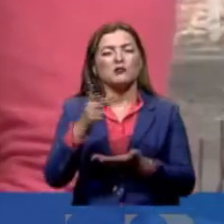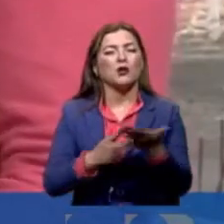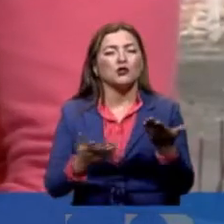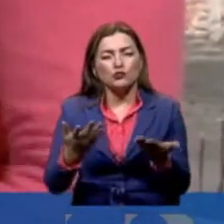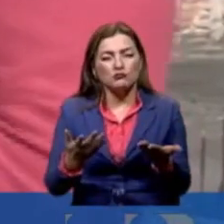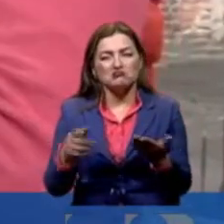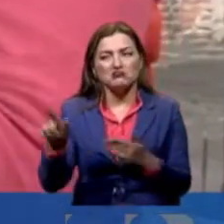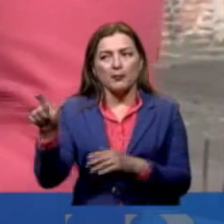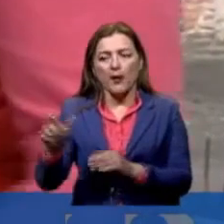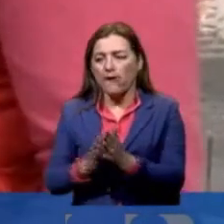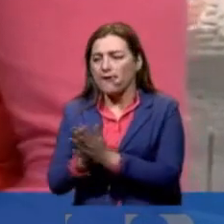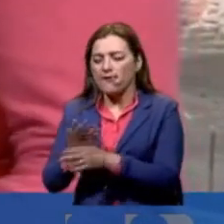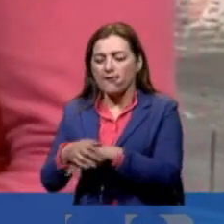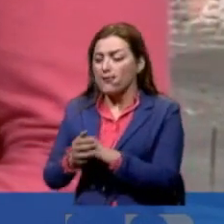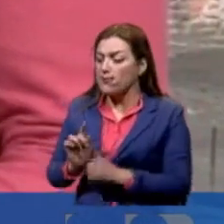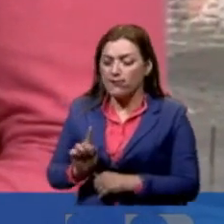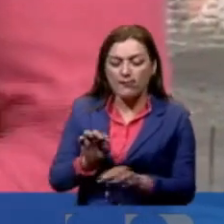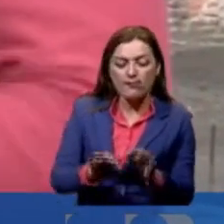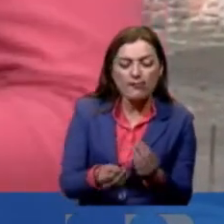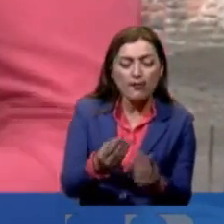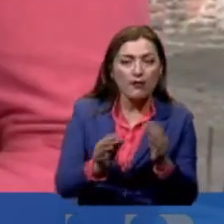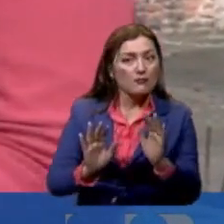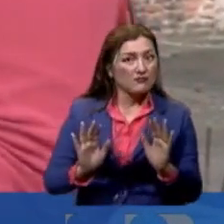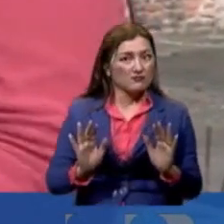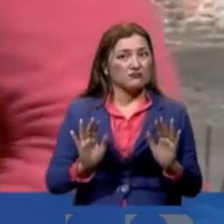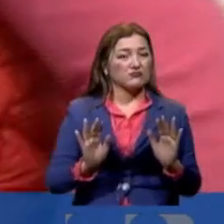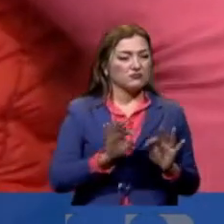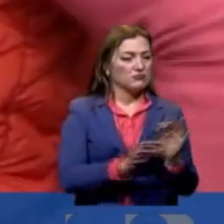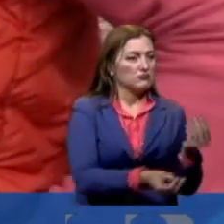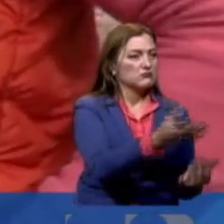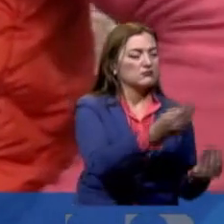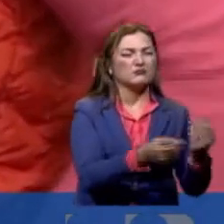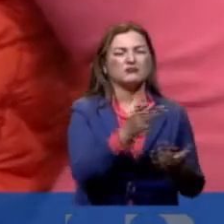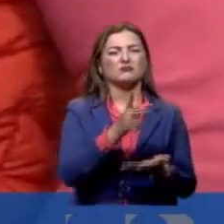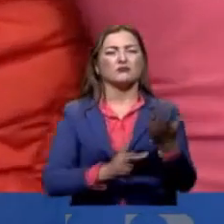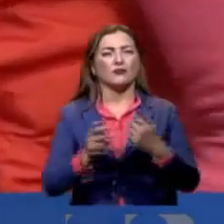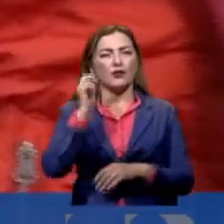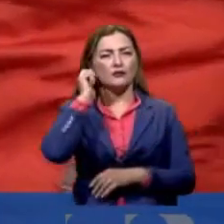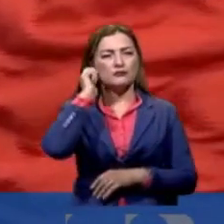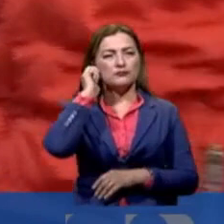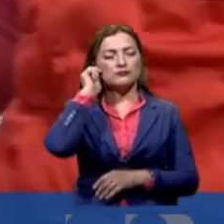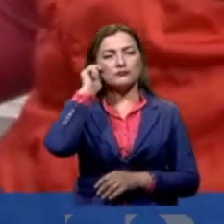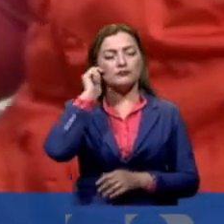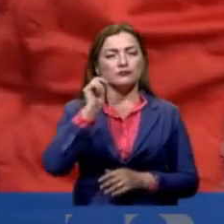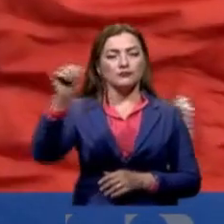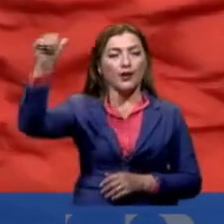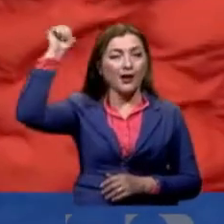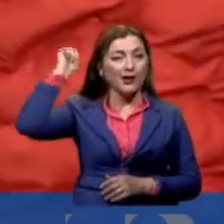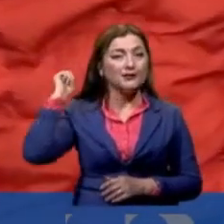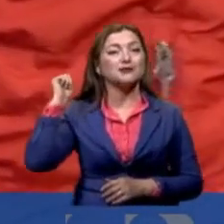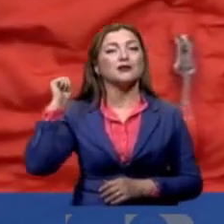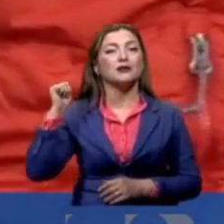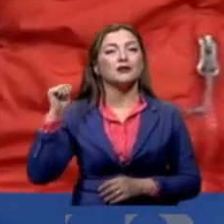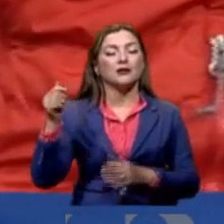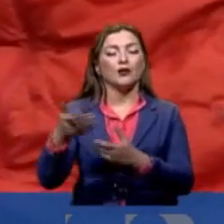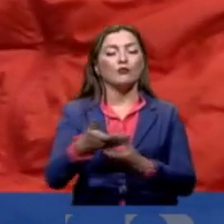incendio fue provocado, si de pronto lo vieron que ya estaban las llamas? ¿Qué información tenemos al respecto? El día de ayer el